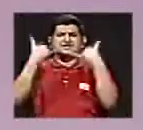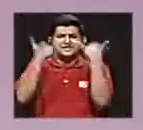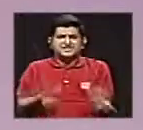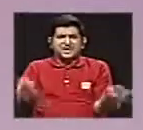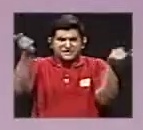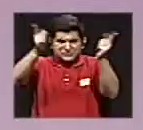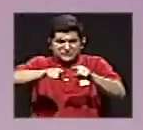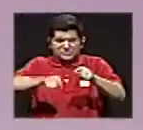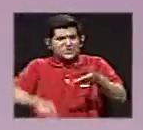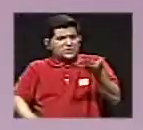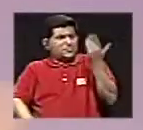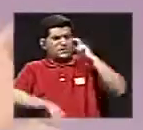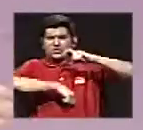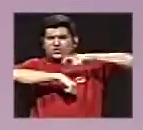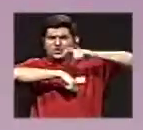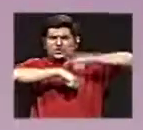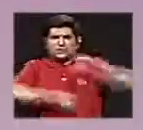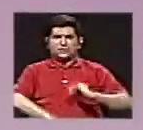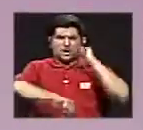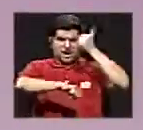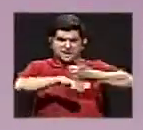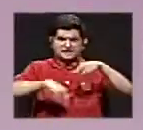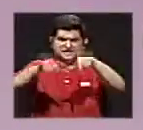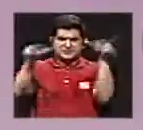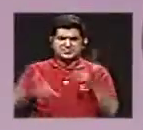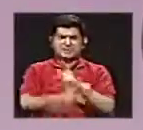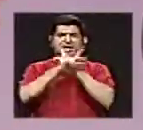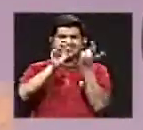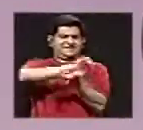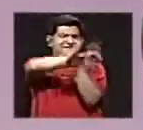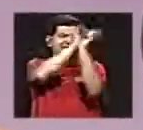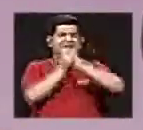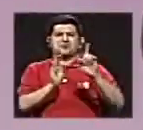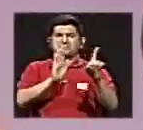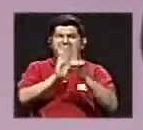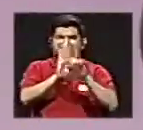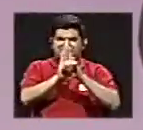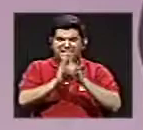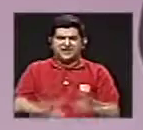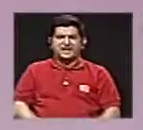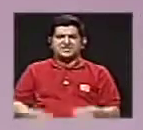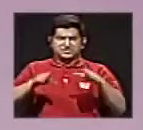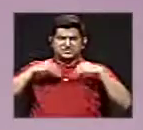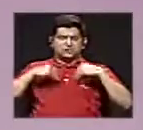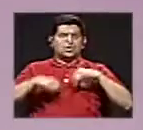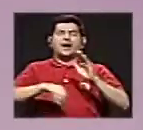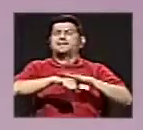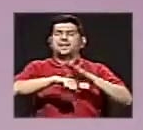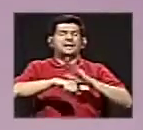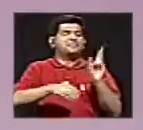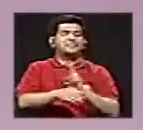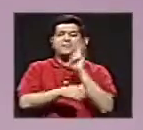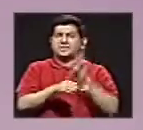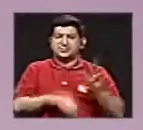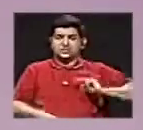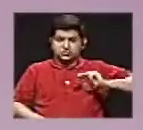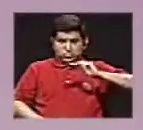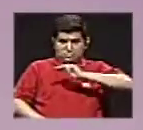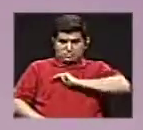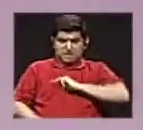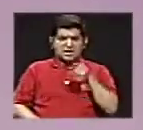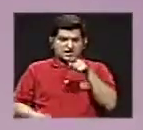hacía tiempo atrás. Cuando se crea el refugio, se pasa de derecho de posesión a permiso de uso, porque el MINAE es lo